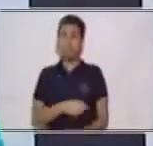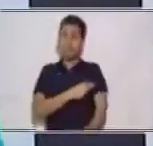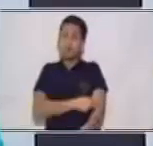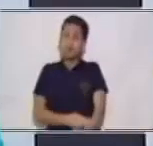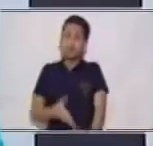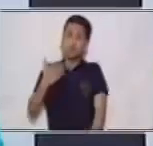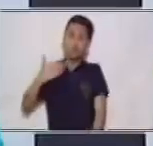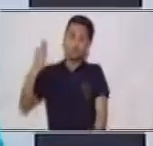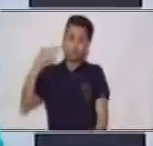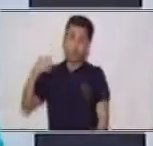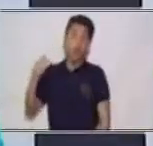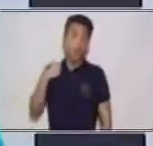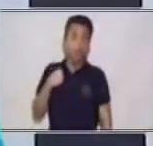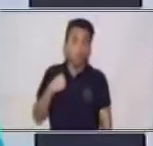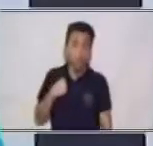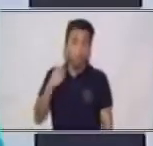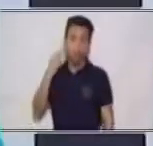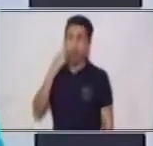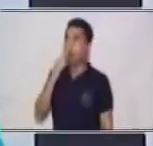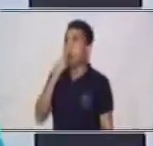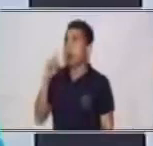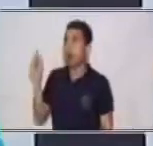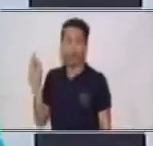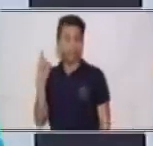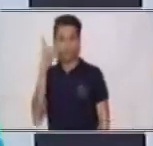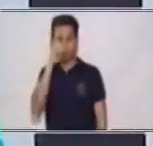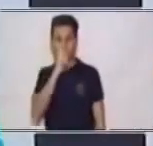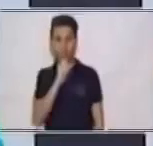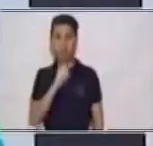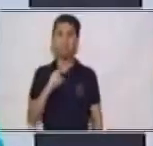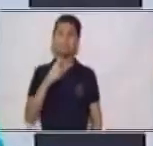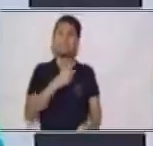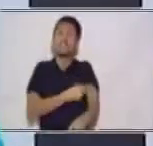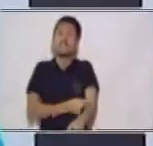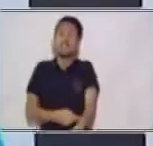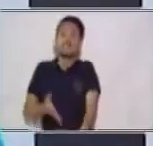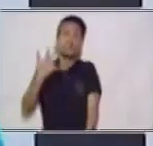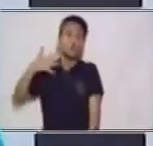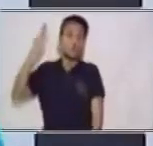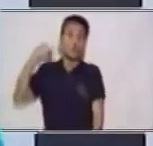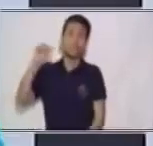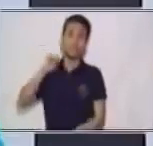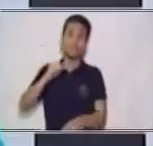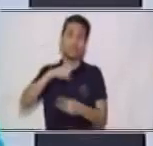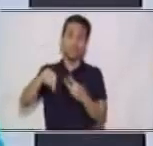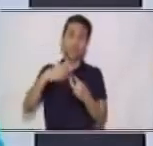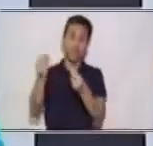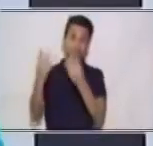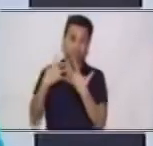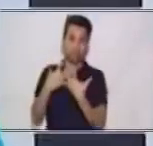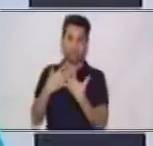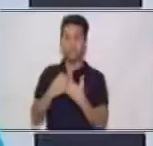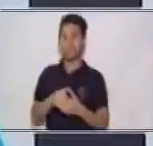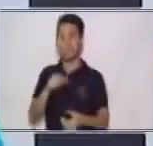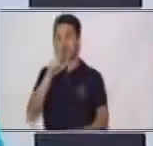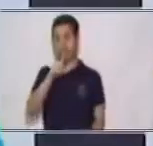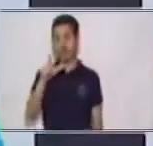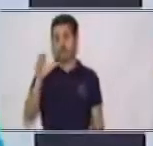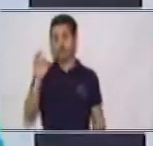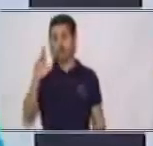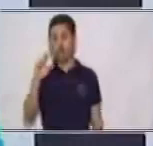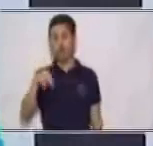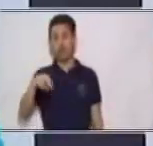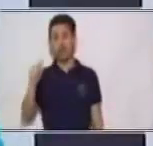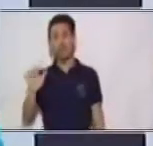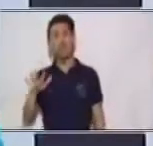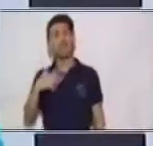no, yo sí la he escuchado a medianoche o a las 3 de la mañana. ¿Y qué hablamos de La Llorona entonces? Podemos hablar que La Llorona es esa